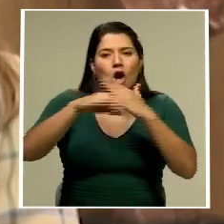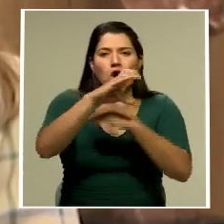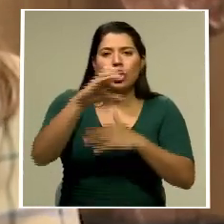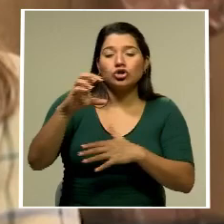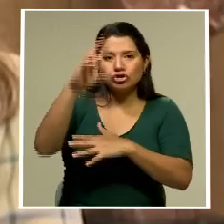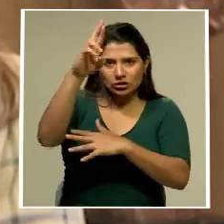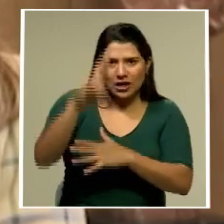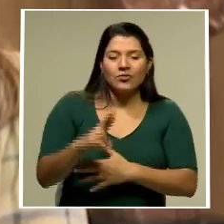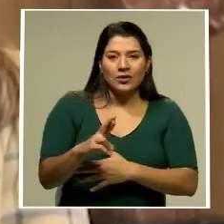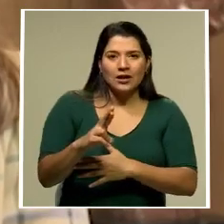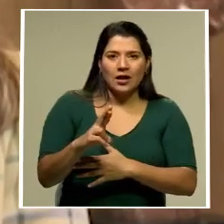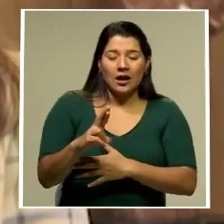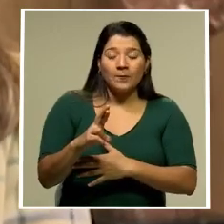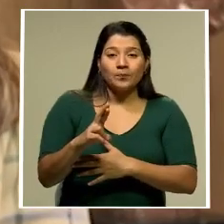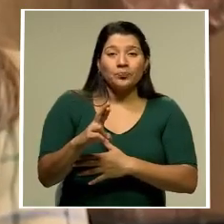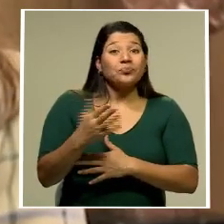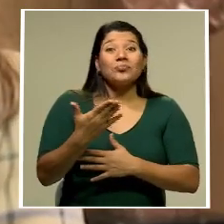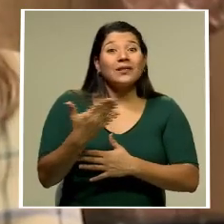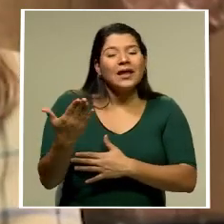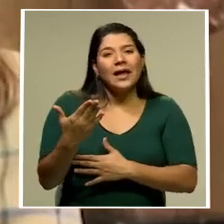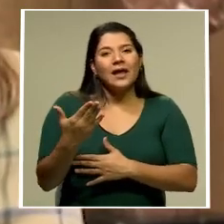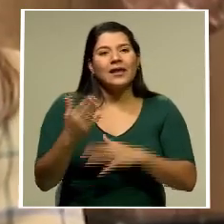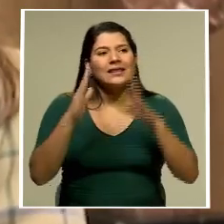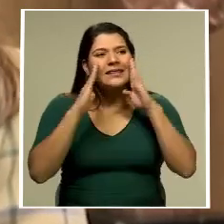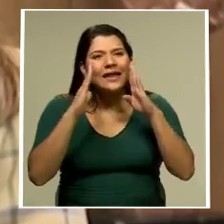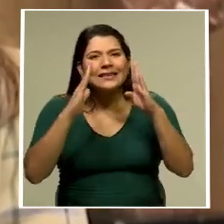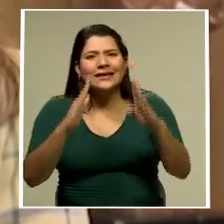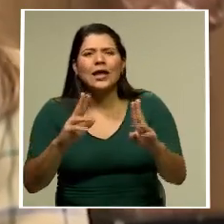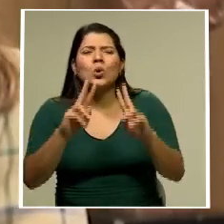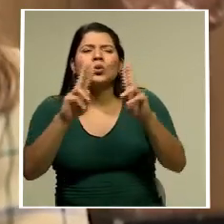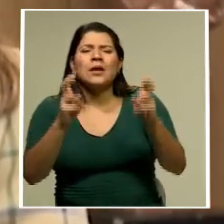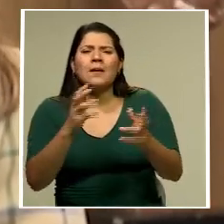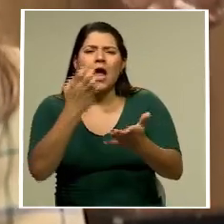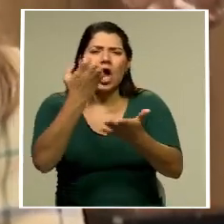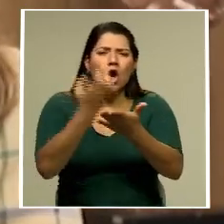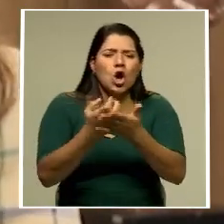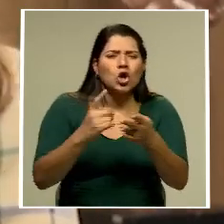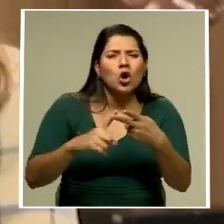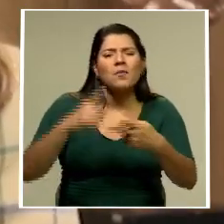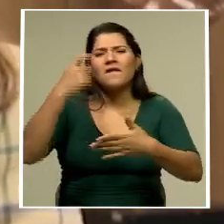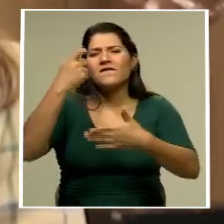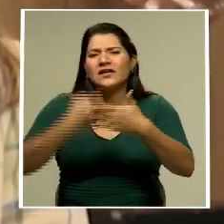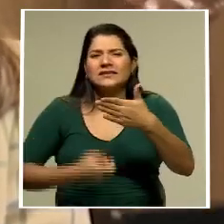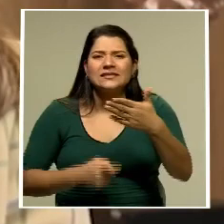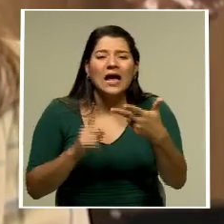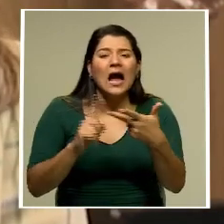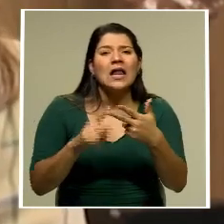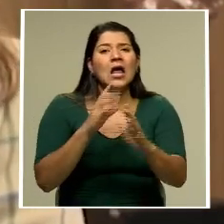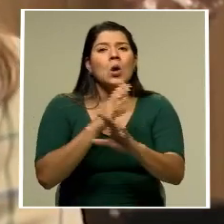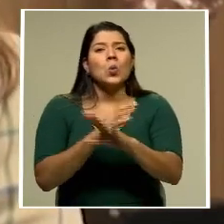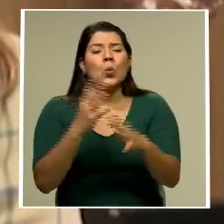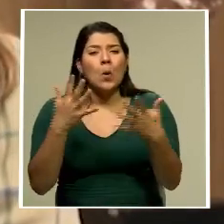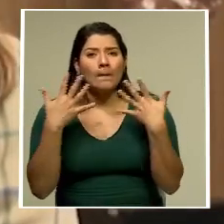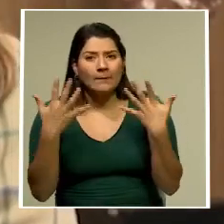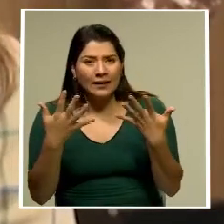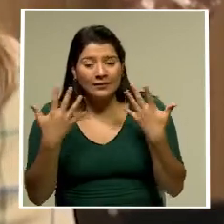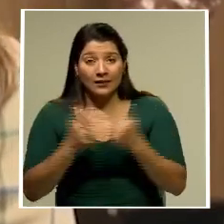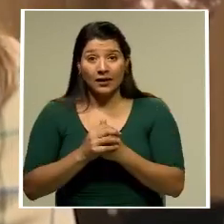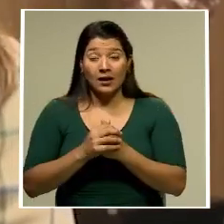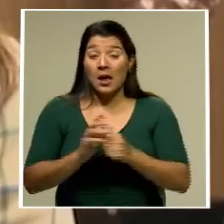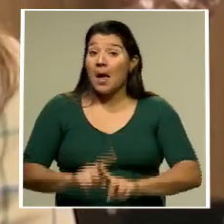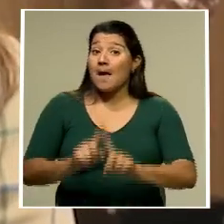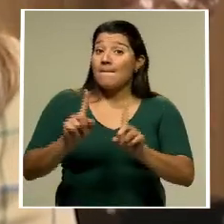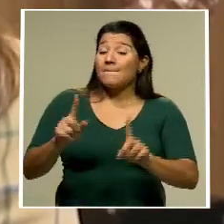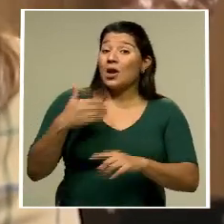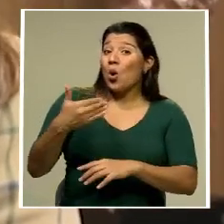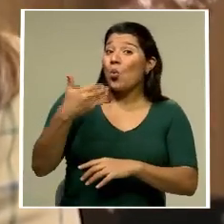muchos compartimos de abordar un tema macroeconómico, un tema fiscal, un tema de sostenibilidad, pero cuando usted